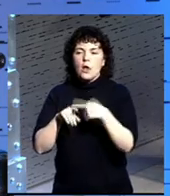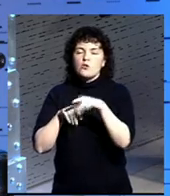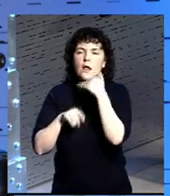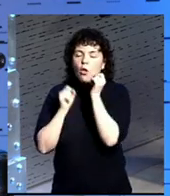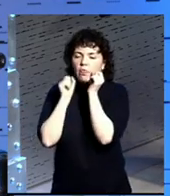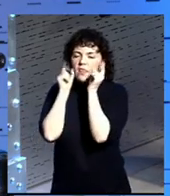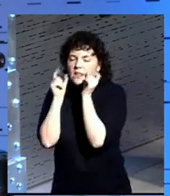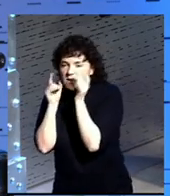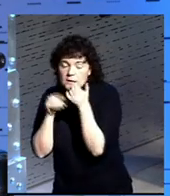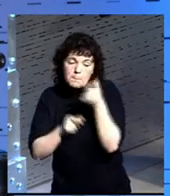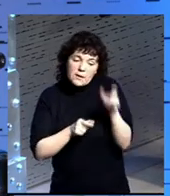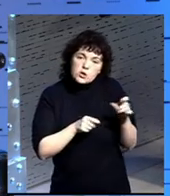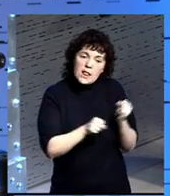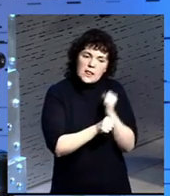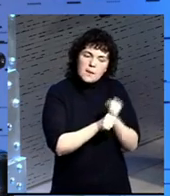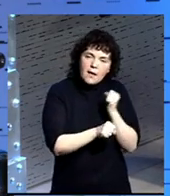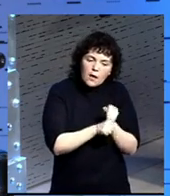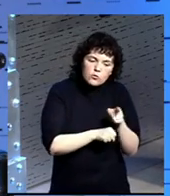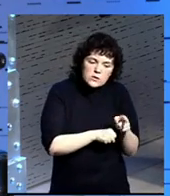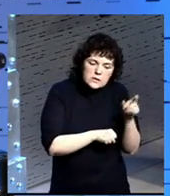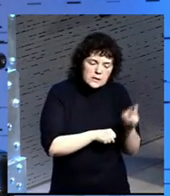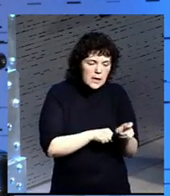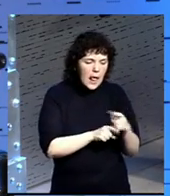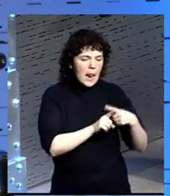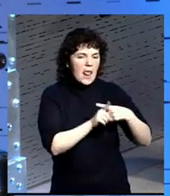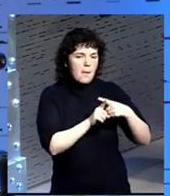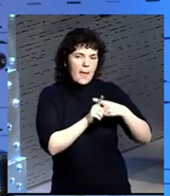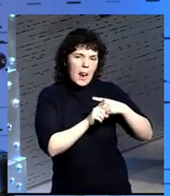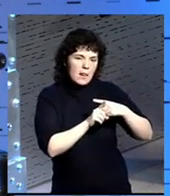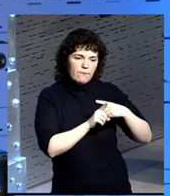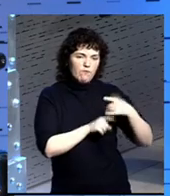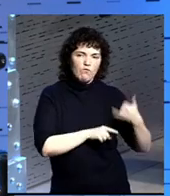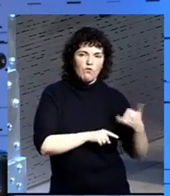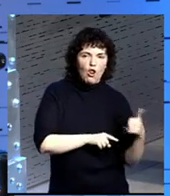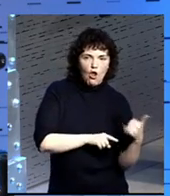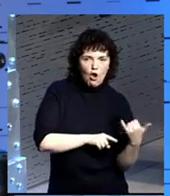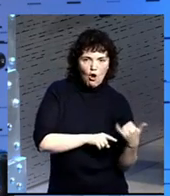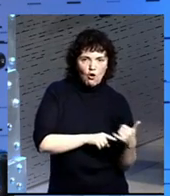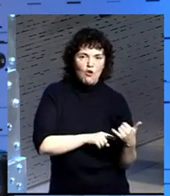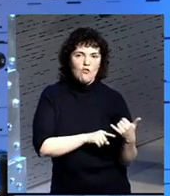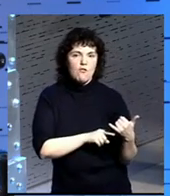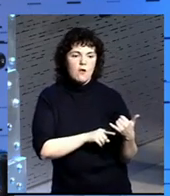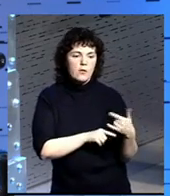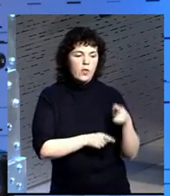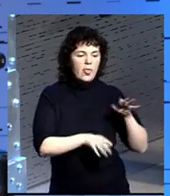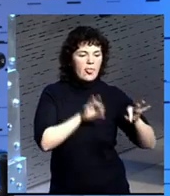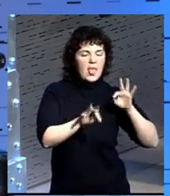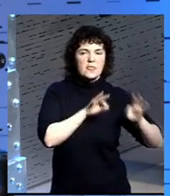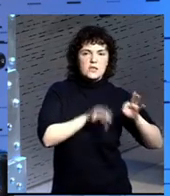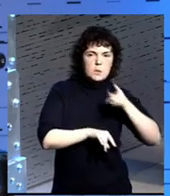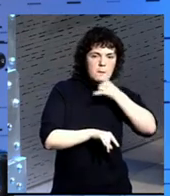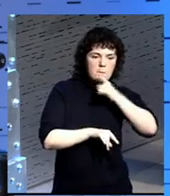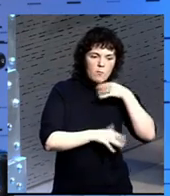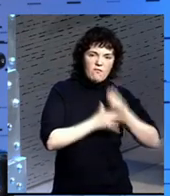cuando tenemos empleados que no tienen efectivamente el nivel de preparación suficiente como para poder tomar decisiones desde el punto de vista